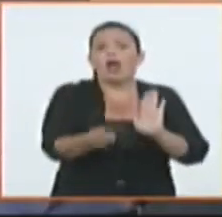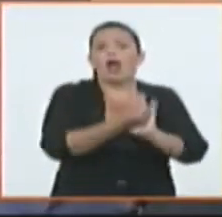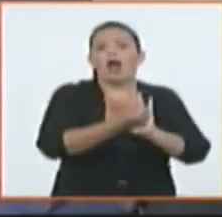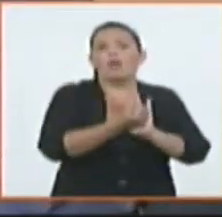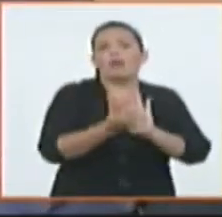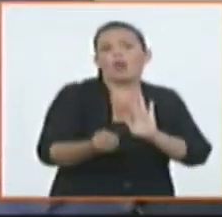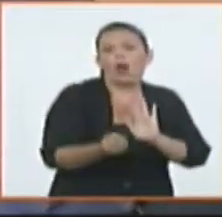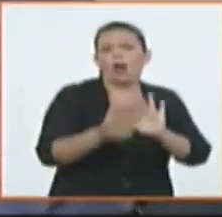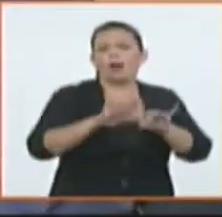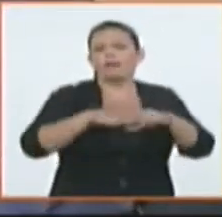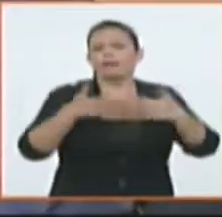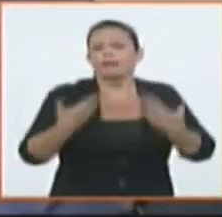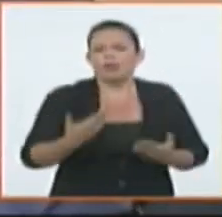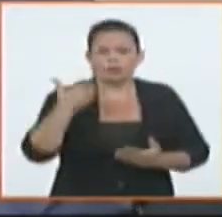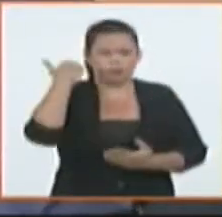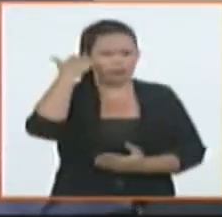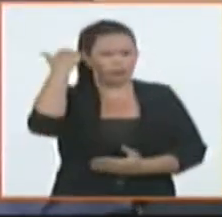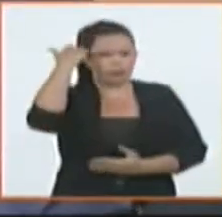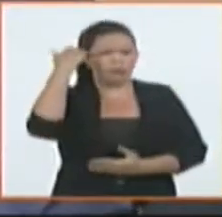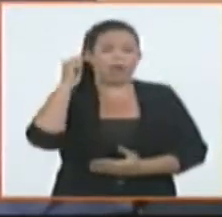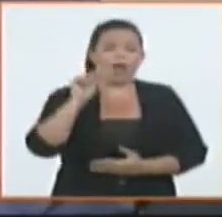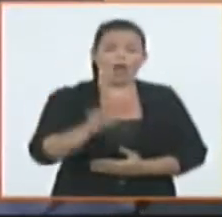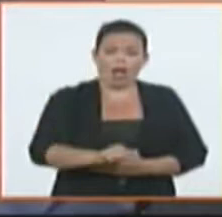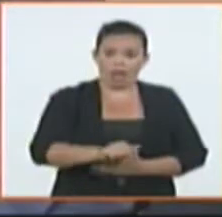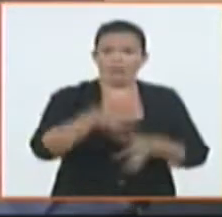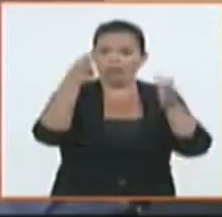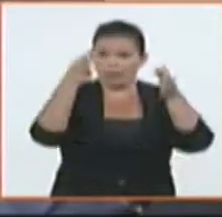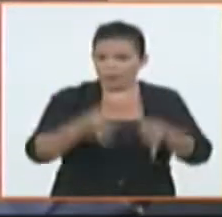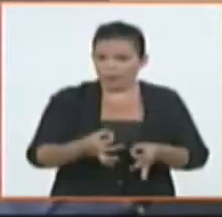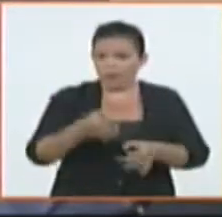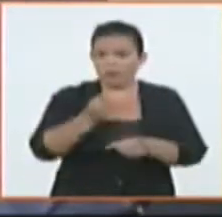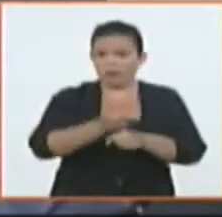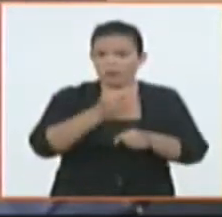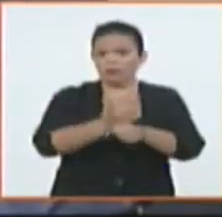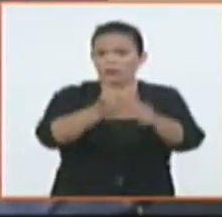en los municipios para de verdad ejercer la autonomía que les da la Constitución.